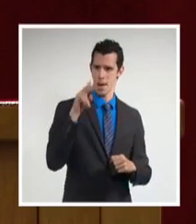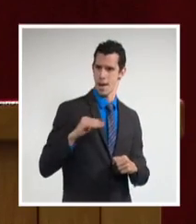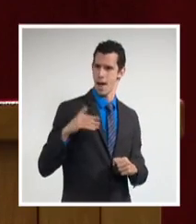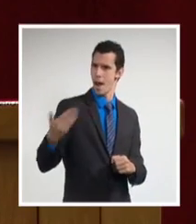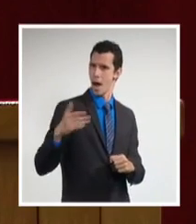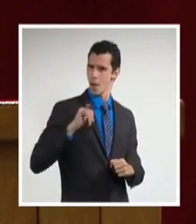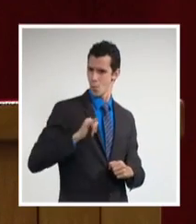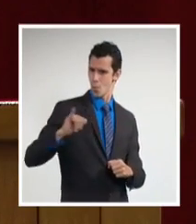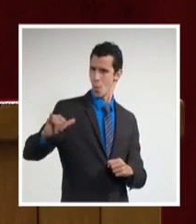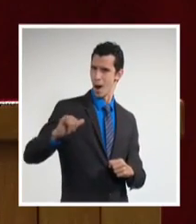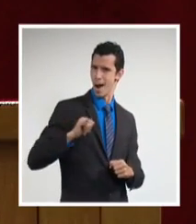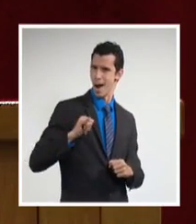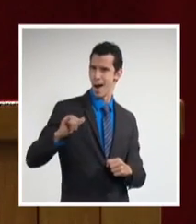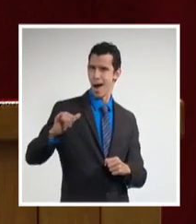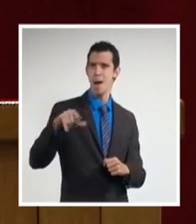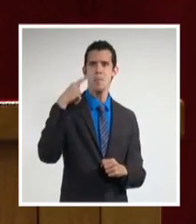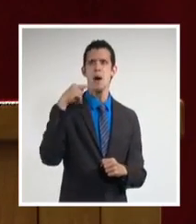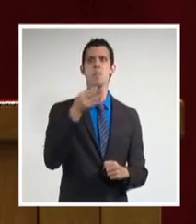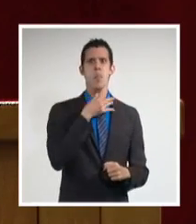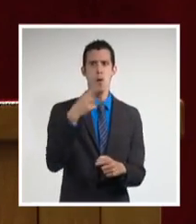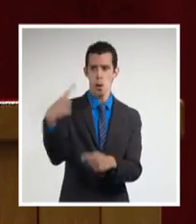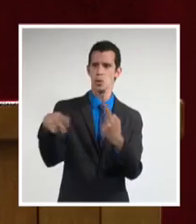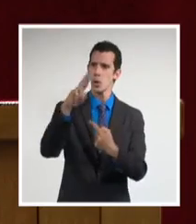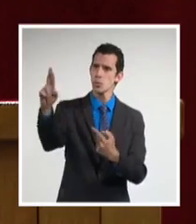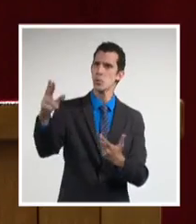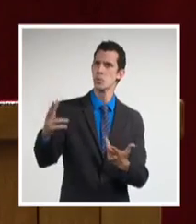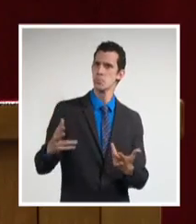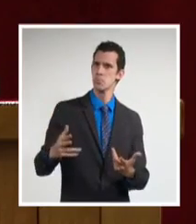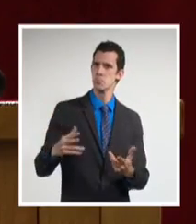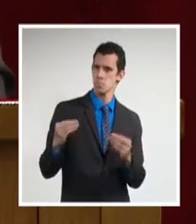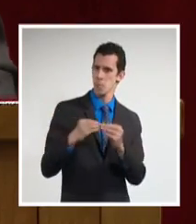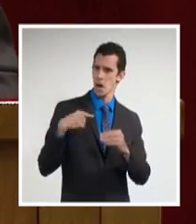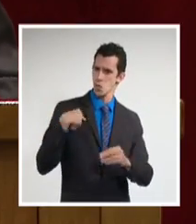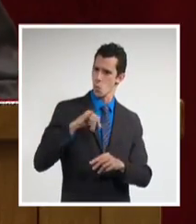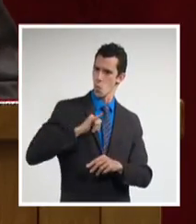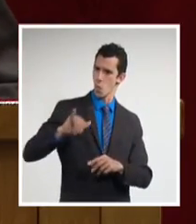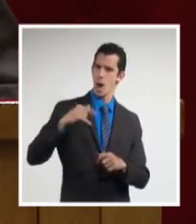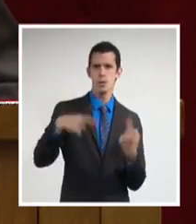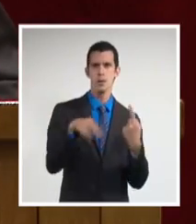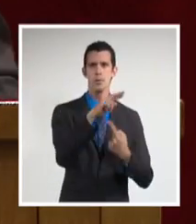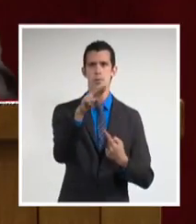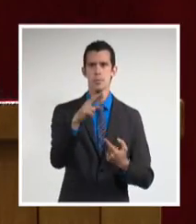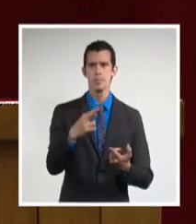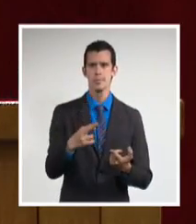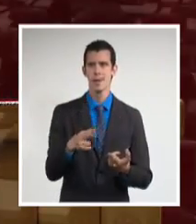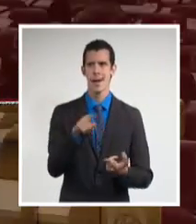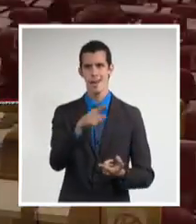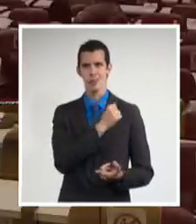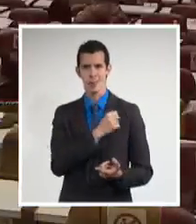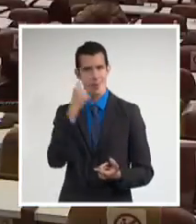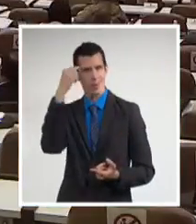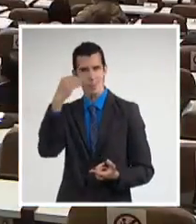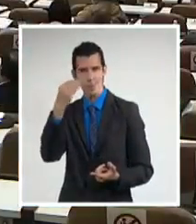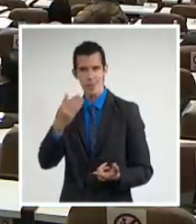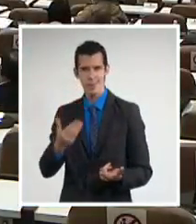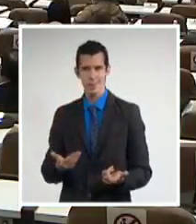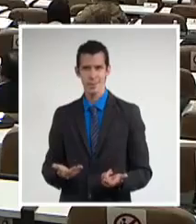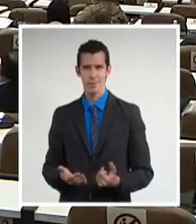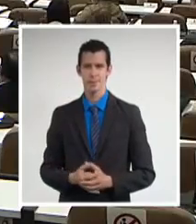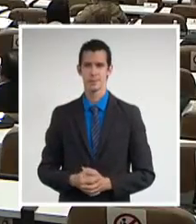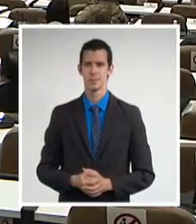responsabilidad de involucrarnos cada vez más con la realidad cultural nuestra. Otro frente de batalla se abre